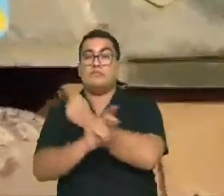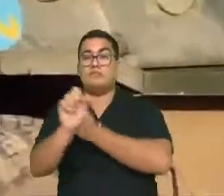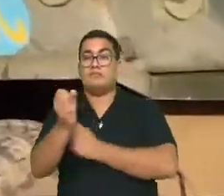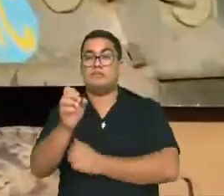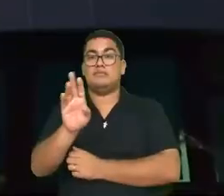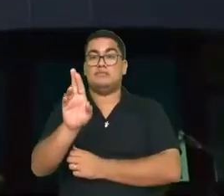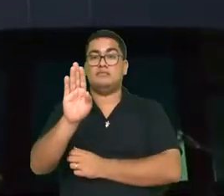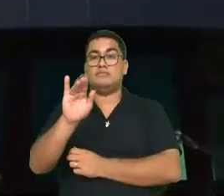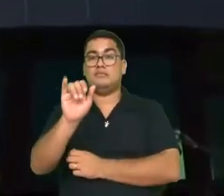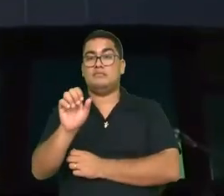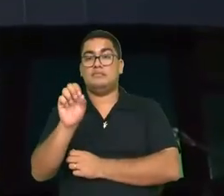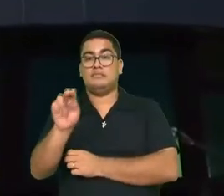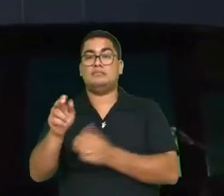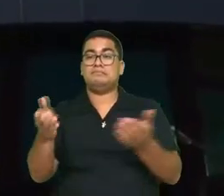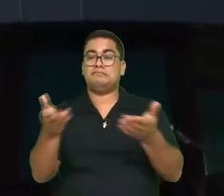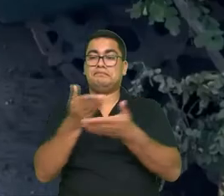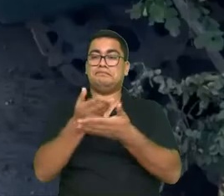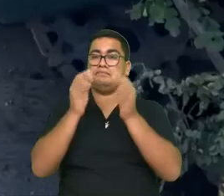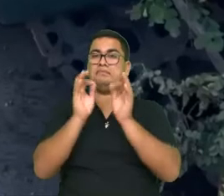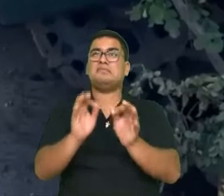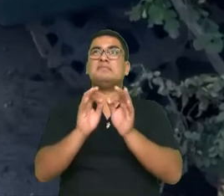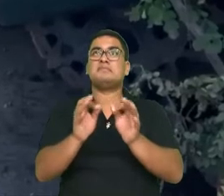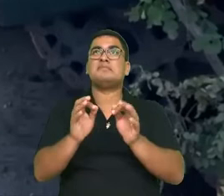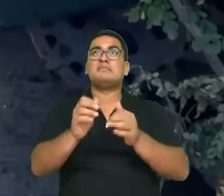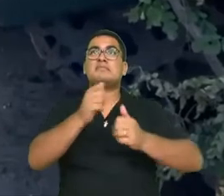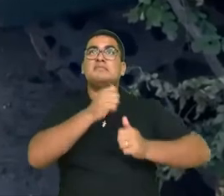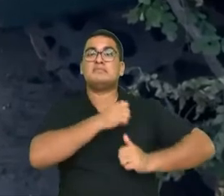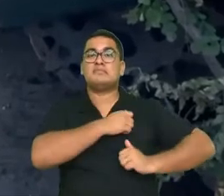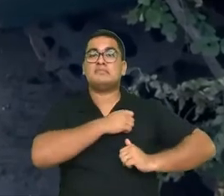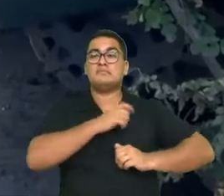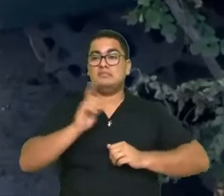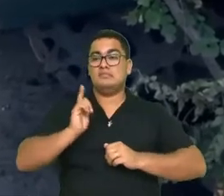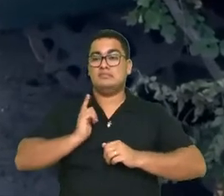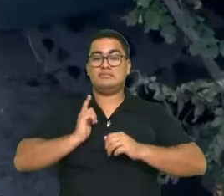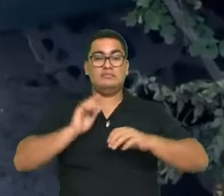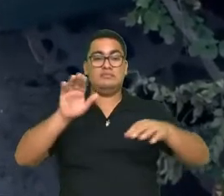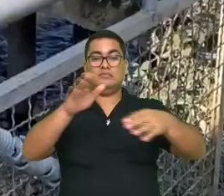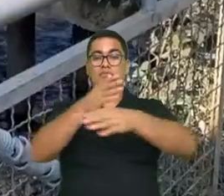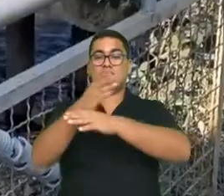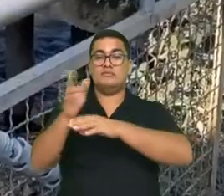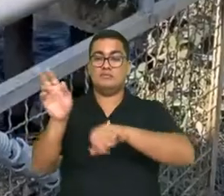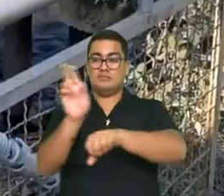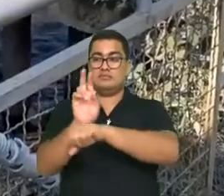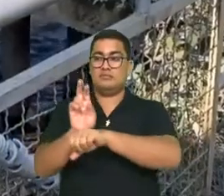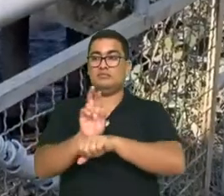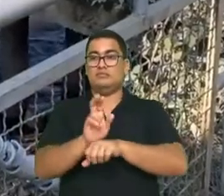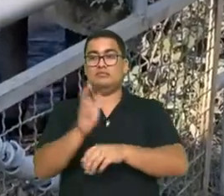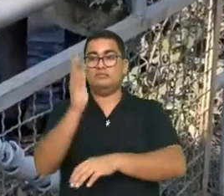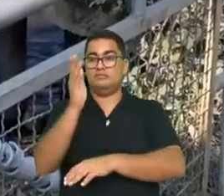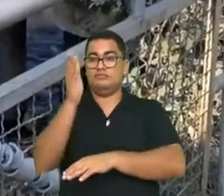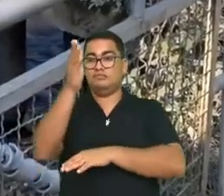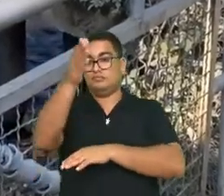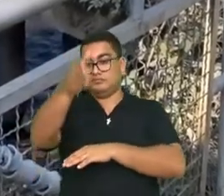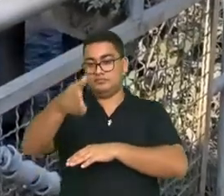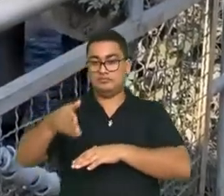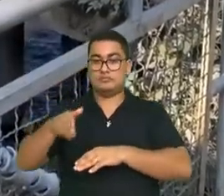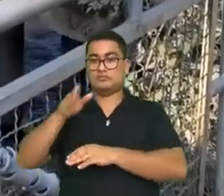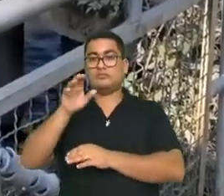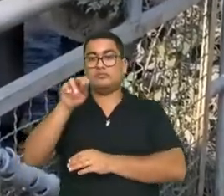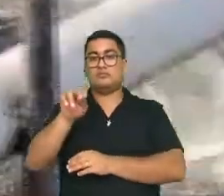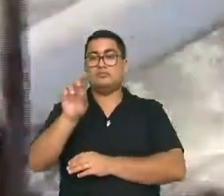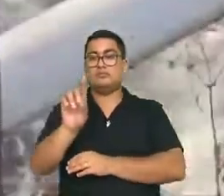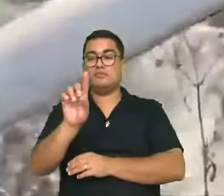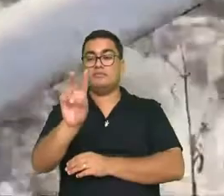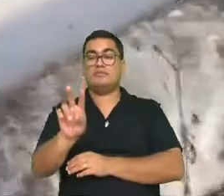solicitasen. El contingente ya ha comenzado a establecer puntos de observación a lo largo de la autopista M12